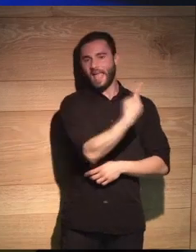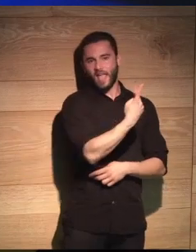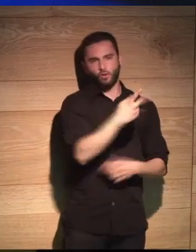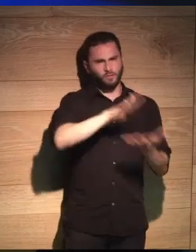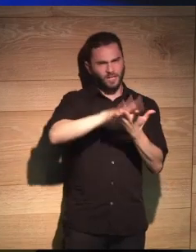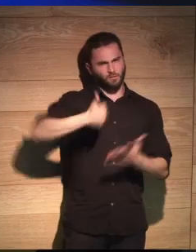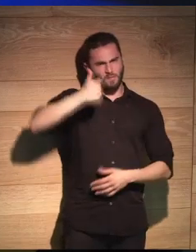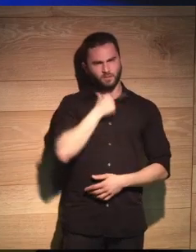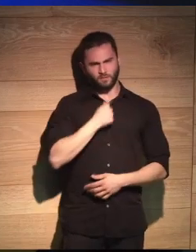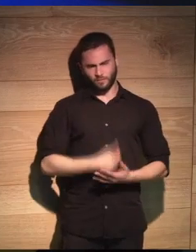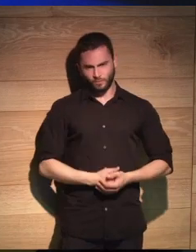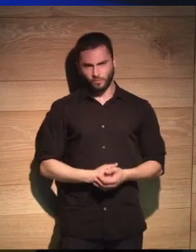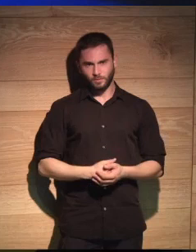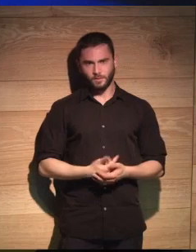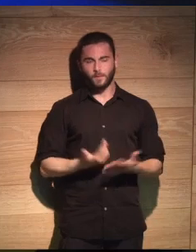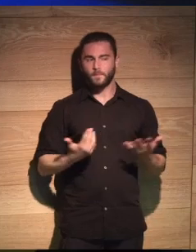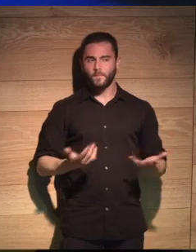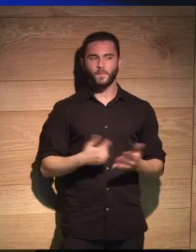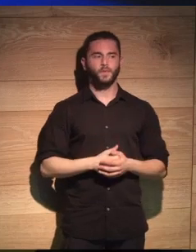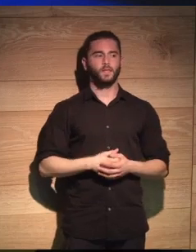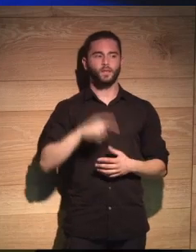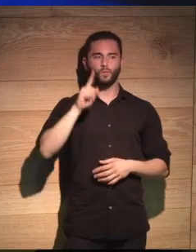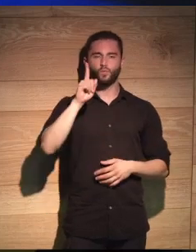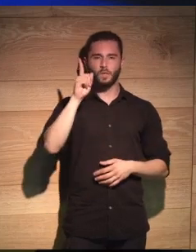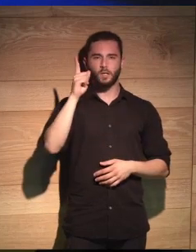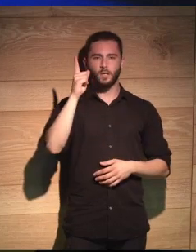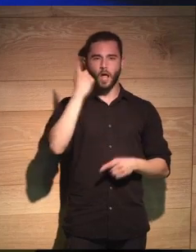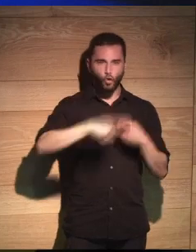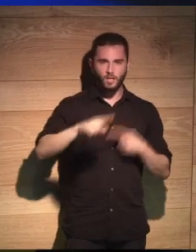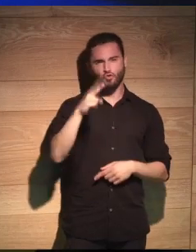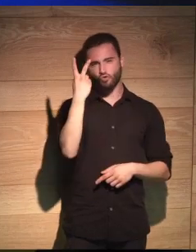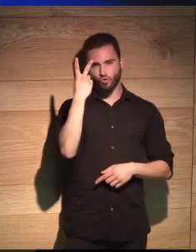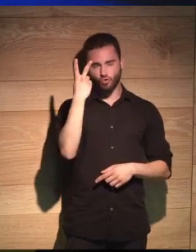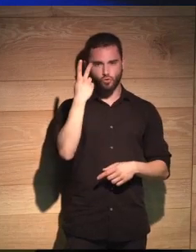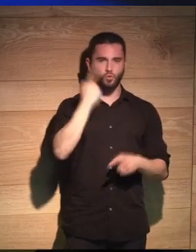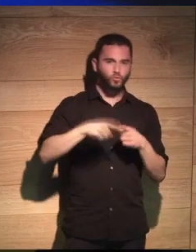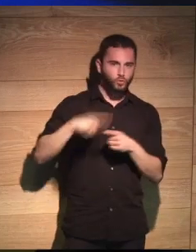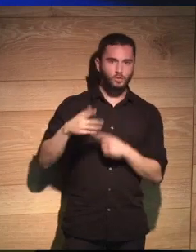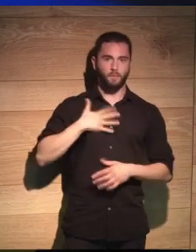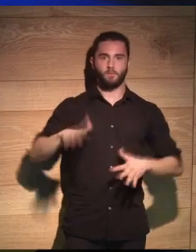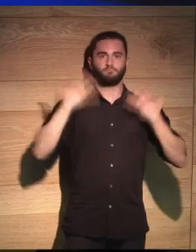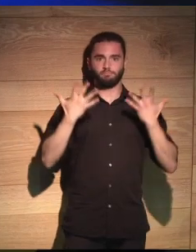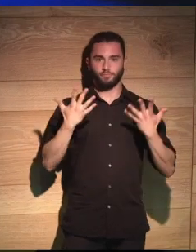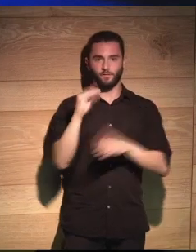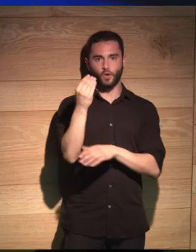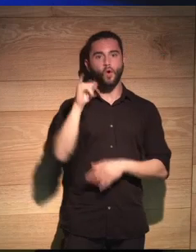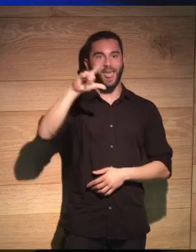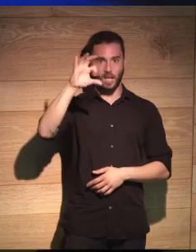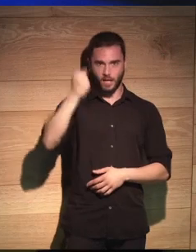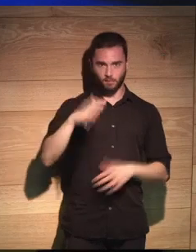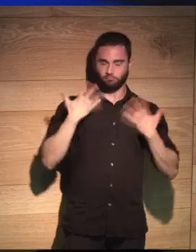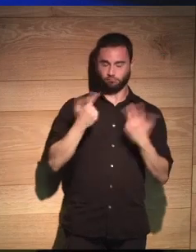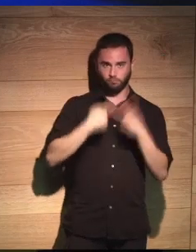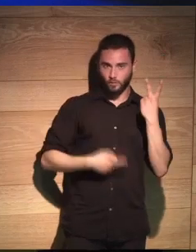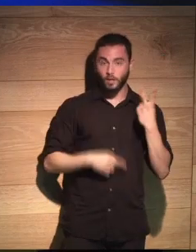los españoles. Y luego hay una cosa o 2 cosas que me fascinan mucho en la figura de Ilsa, que por